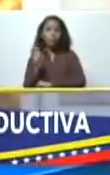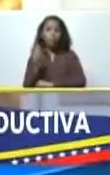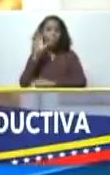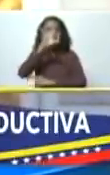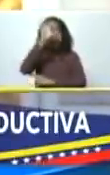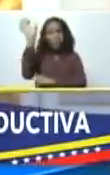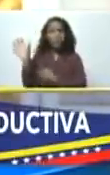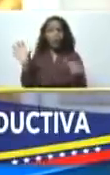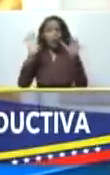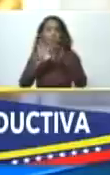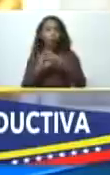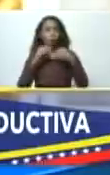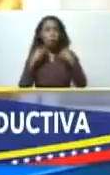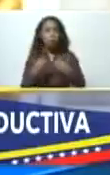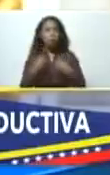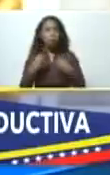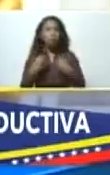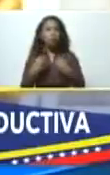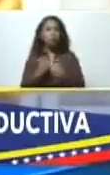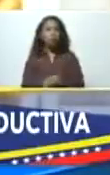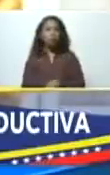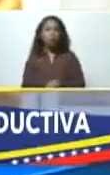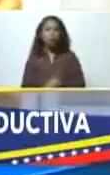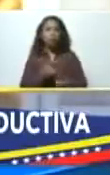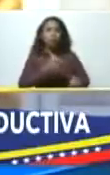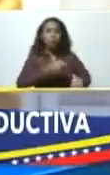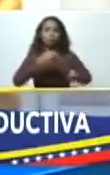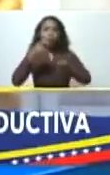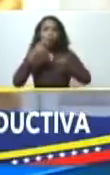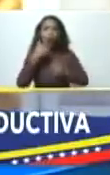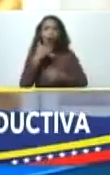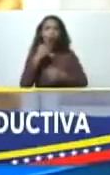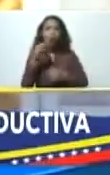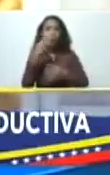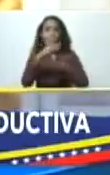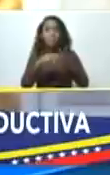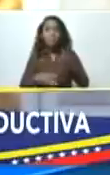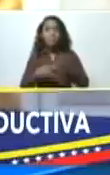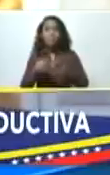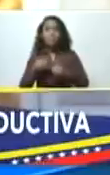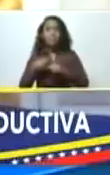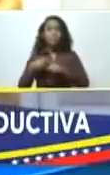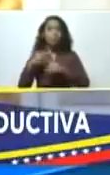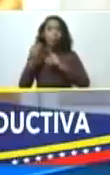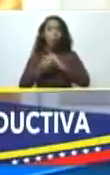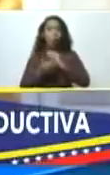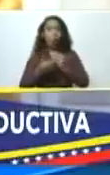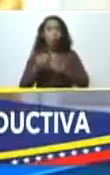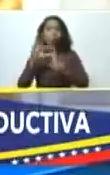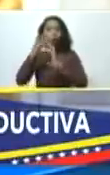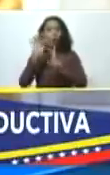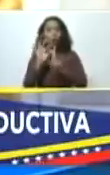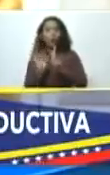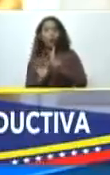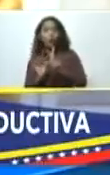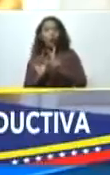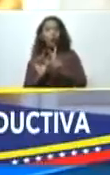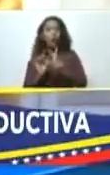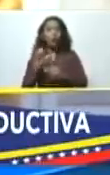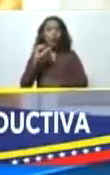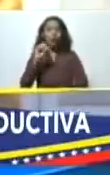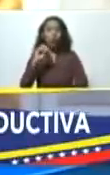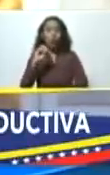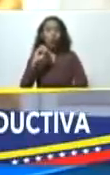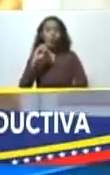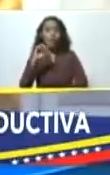países aliados para las importaciones de algunas materias primas, como es el caso del trigo y de la soya. En